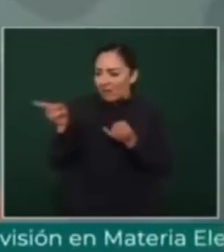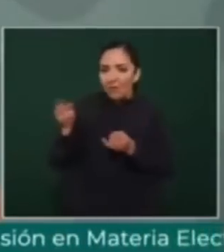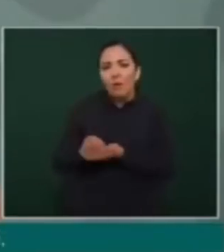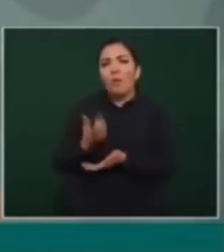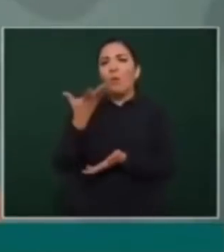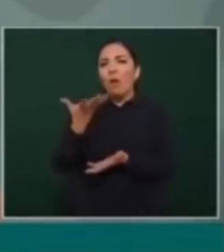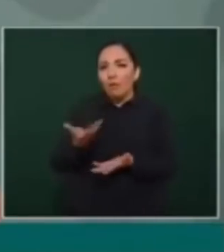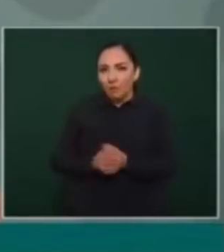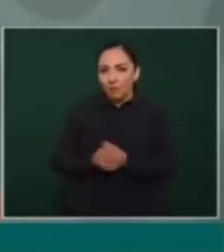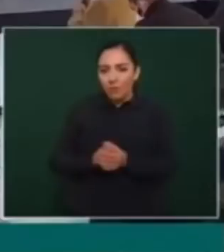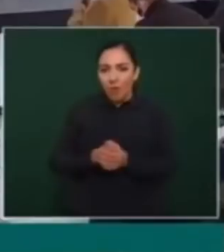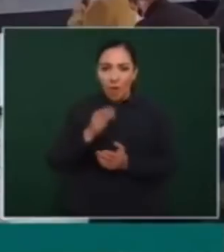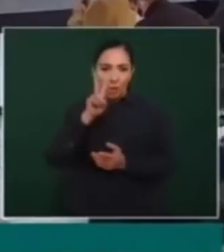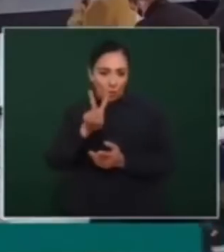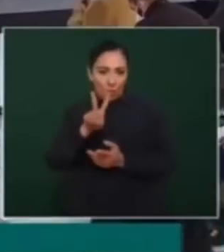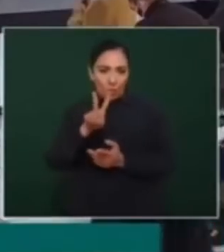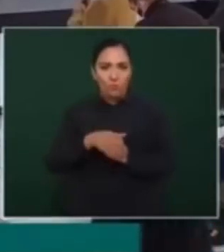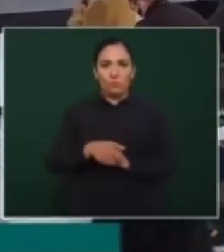ganan